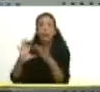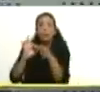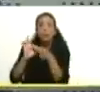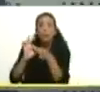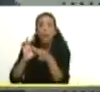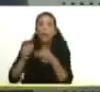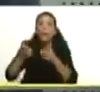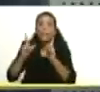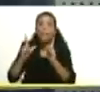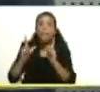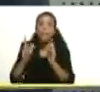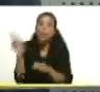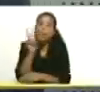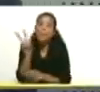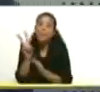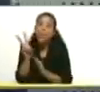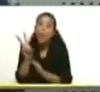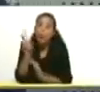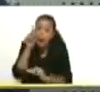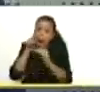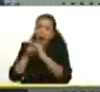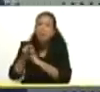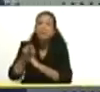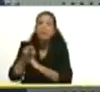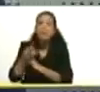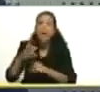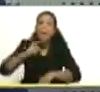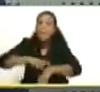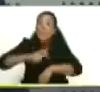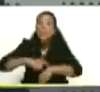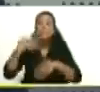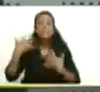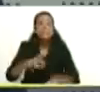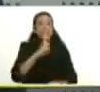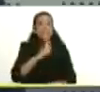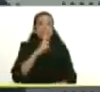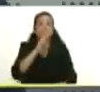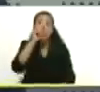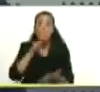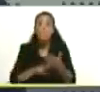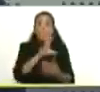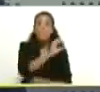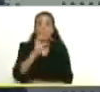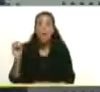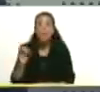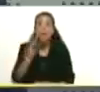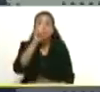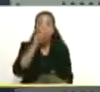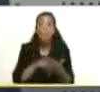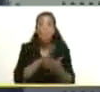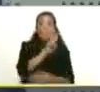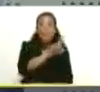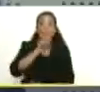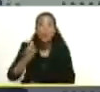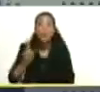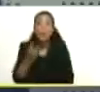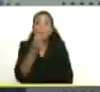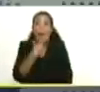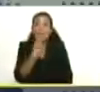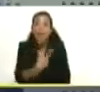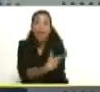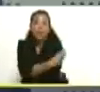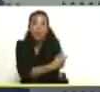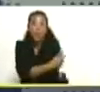que permitió a Venezuela acceder en los momentos más crudos del año 2020-2021 a los medicamentos,